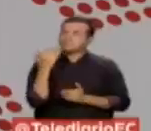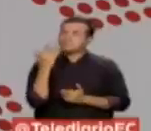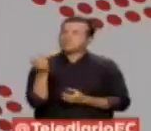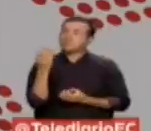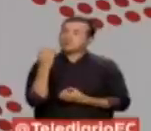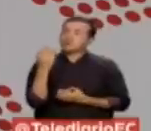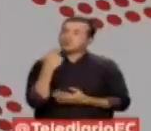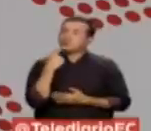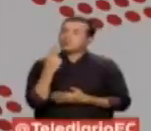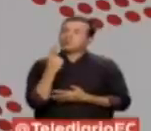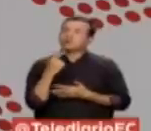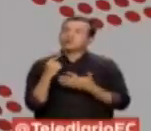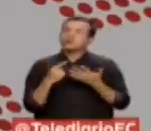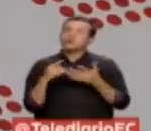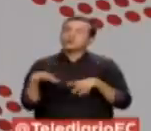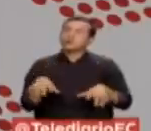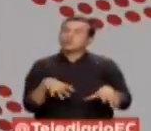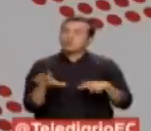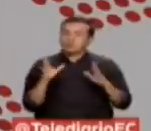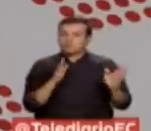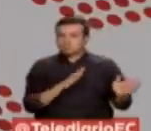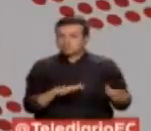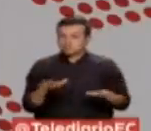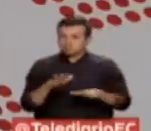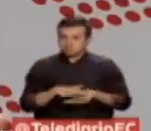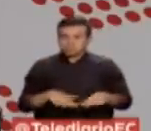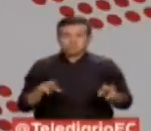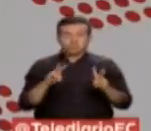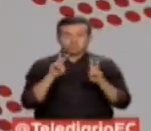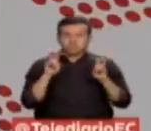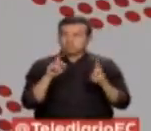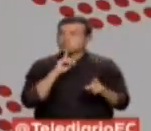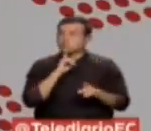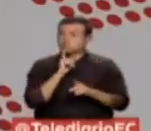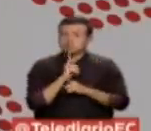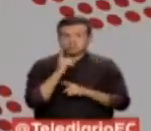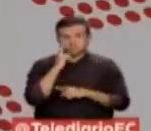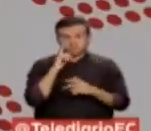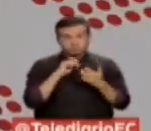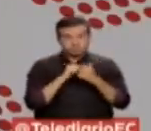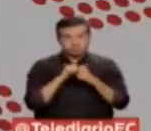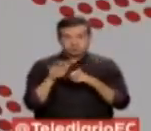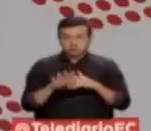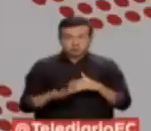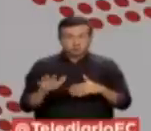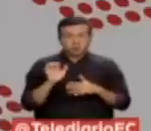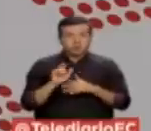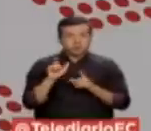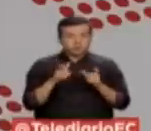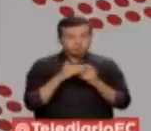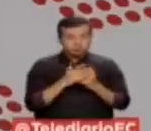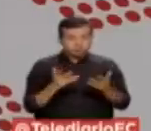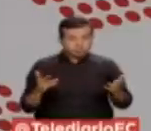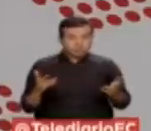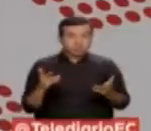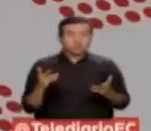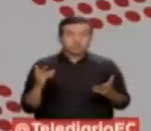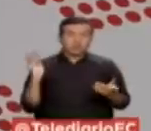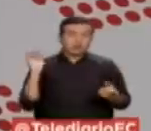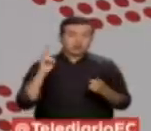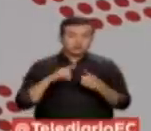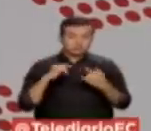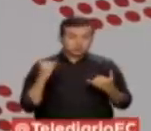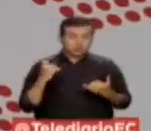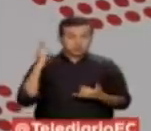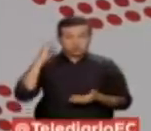informados del tipo de política que van a tratar en estos temas en lo que pueda afectar al territorio ecuatoriano a su población de lo que conocemos